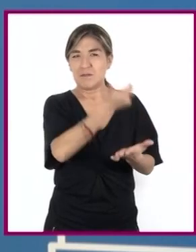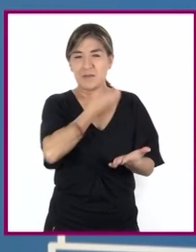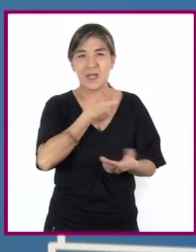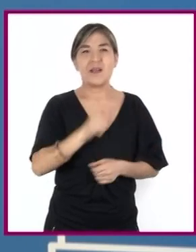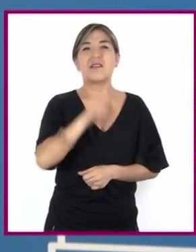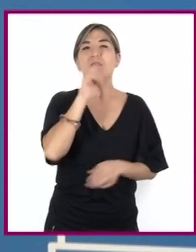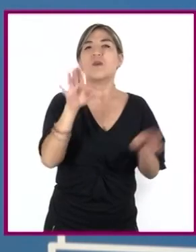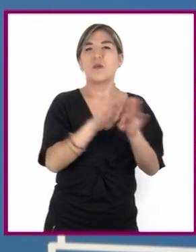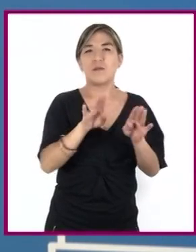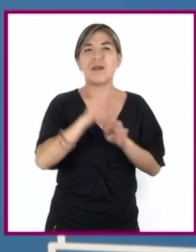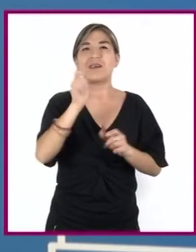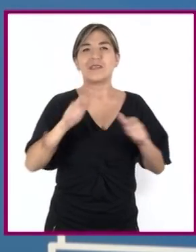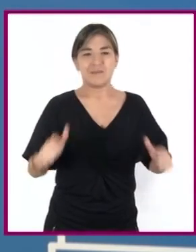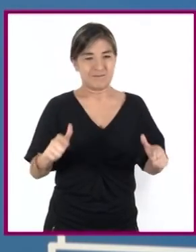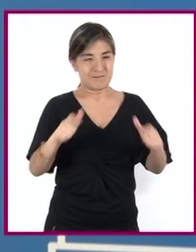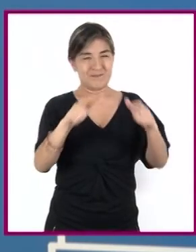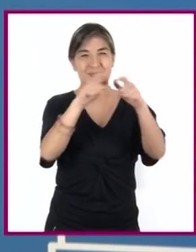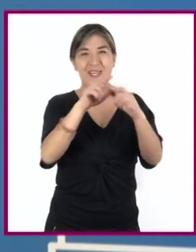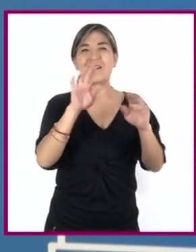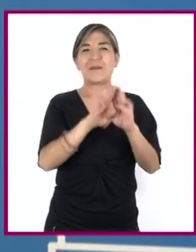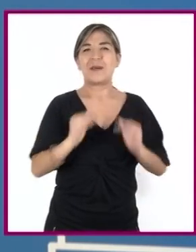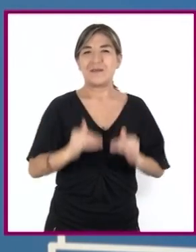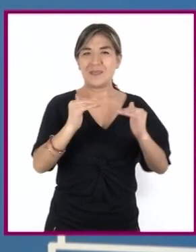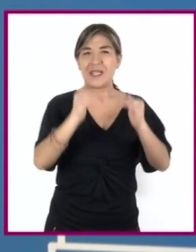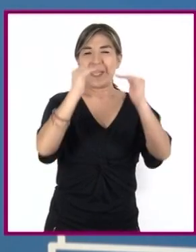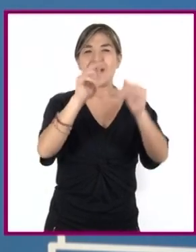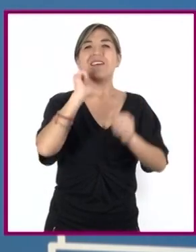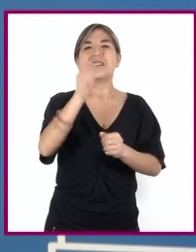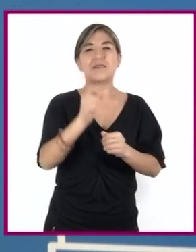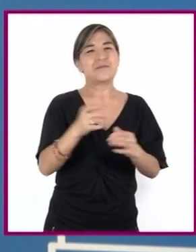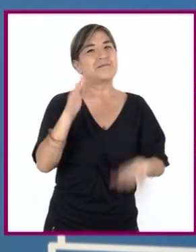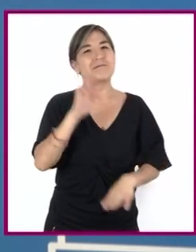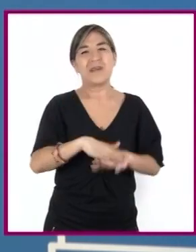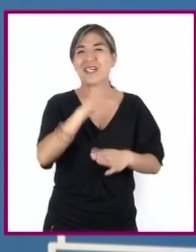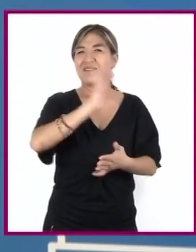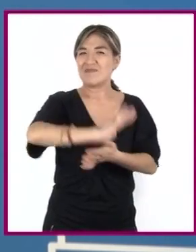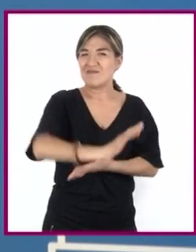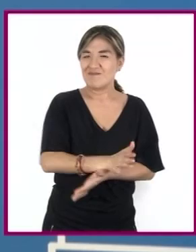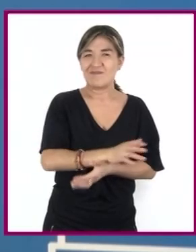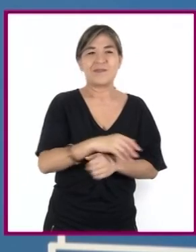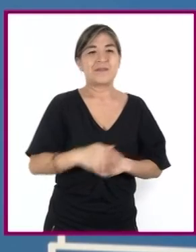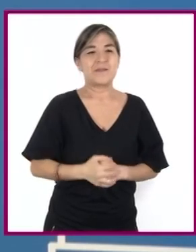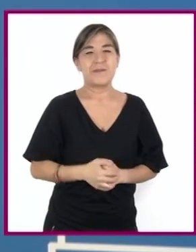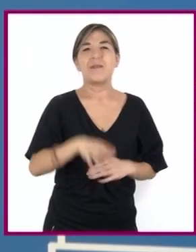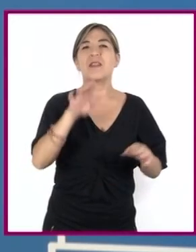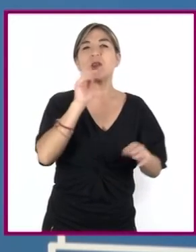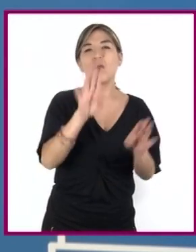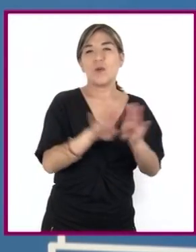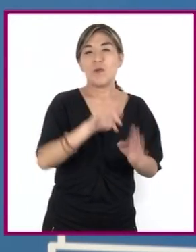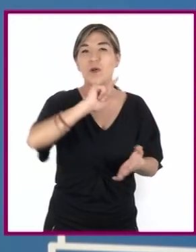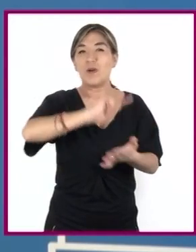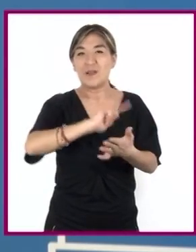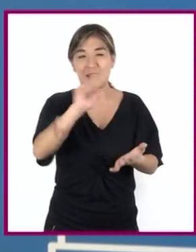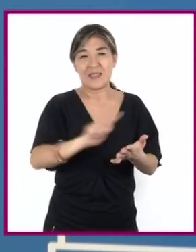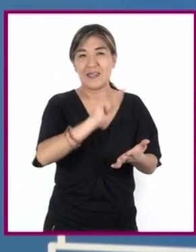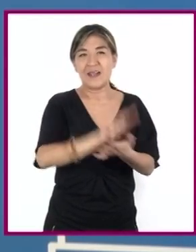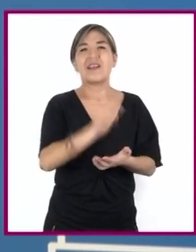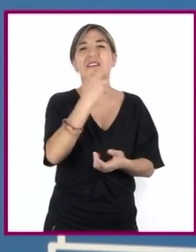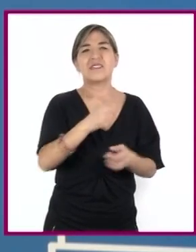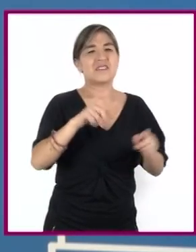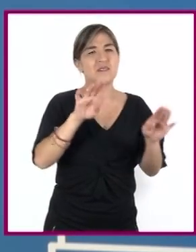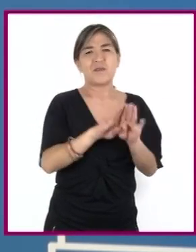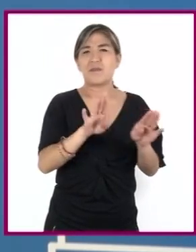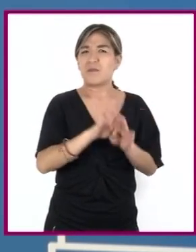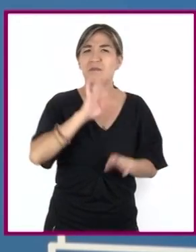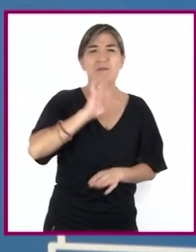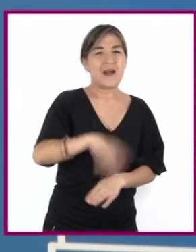de la pirámide social, por lo cual la desigualdad era enorme. Se expidieron leyes que establecían diferencias arbitrarias